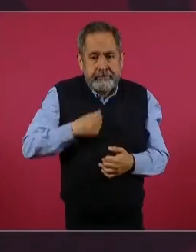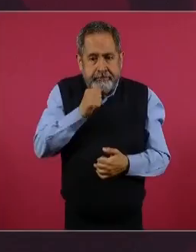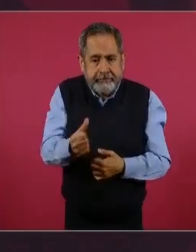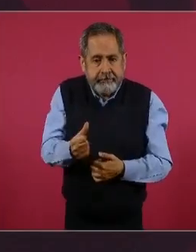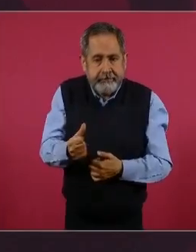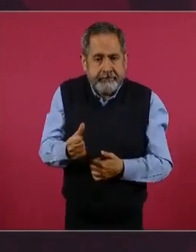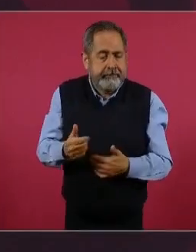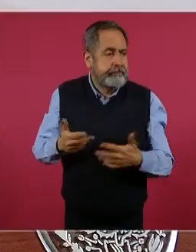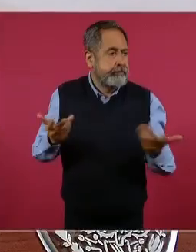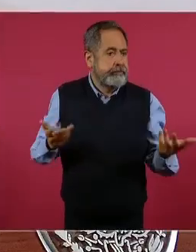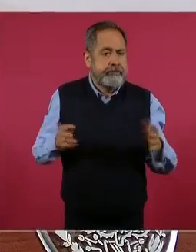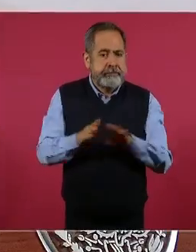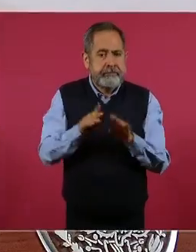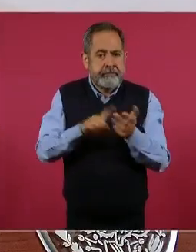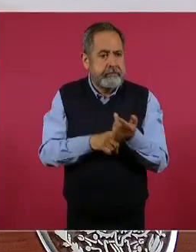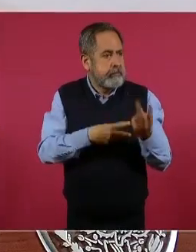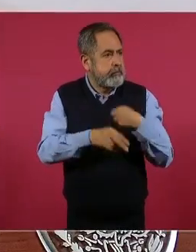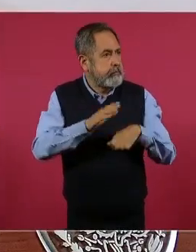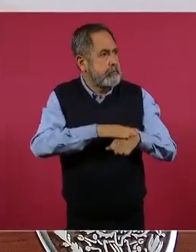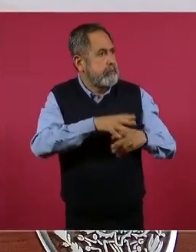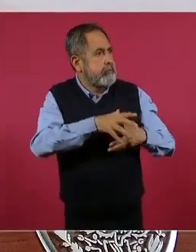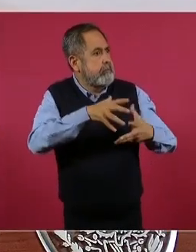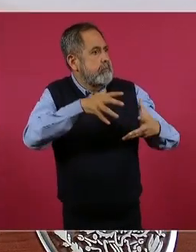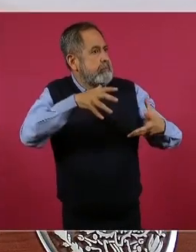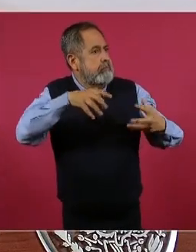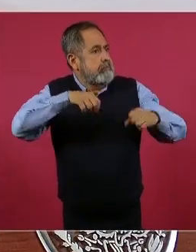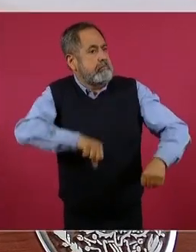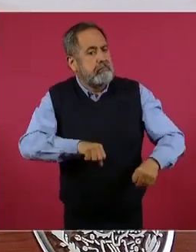Y cada vez crecía más